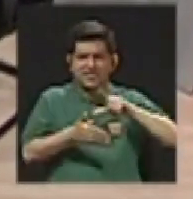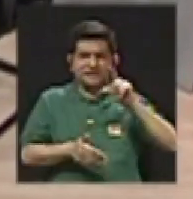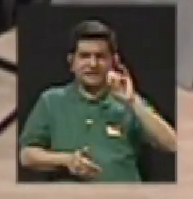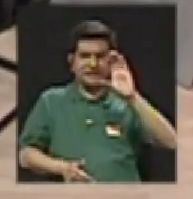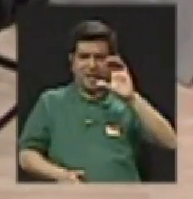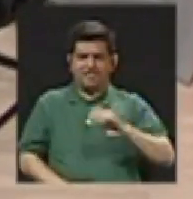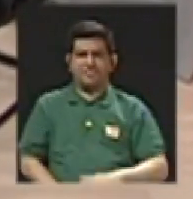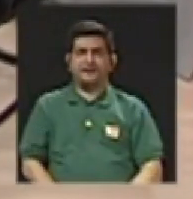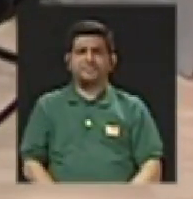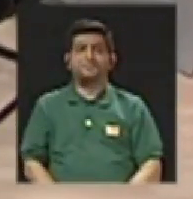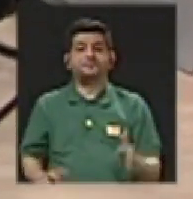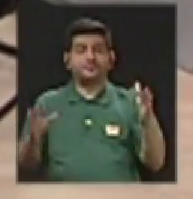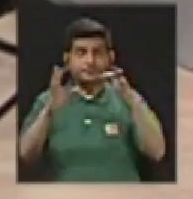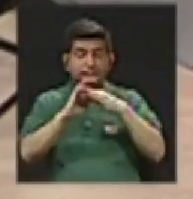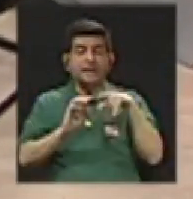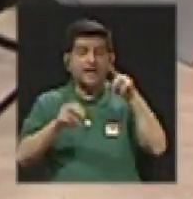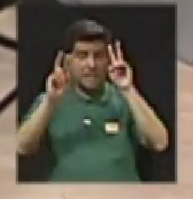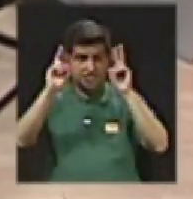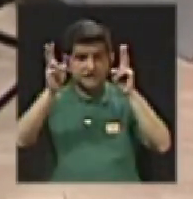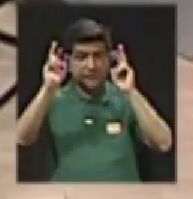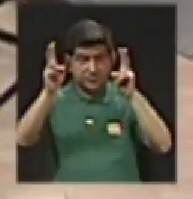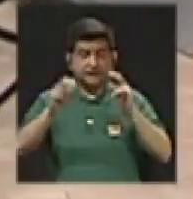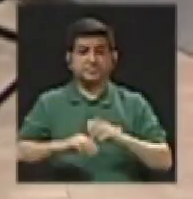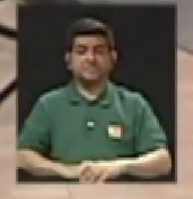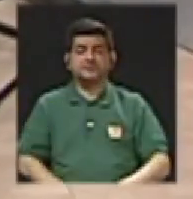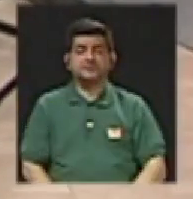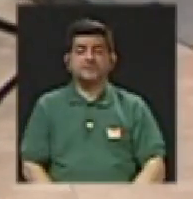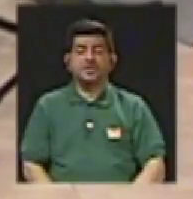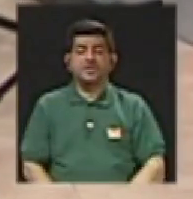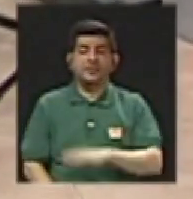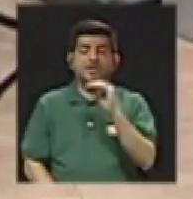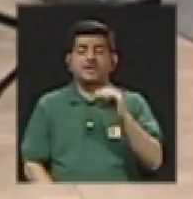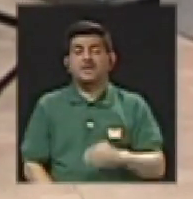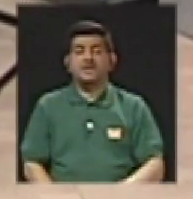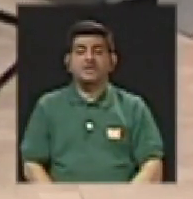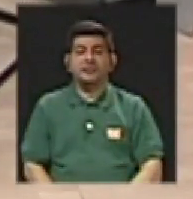licenciatura sobre esa temática, y el viejito